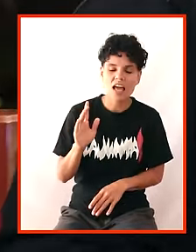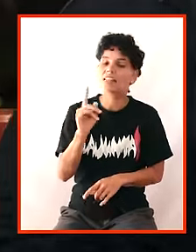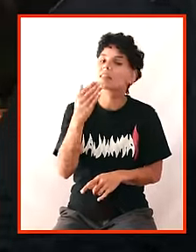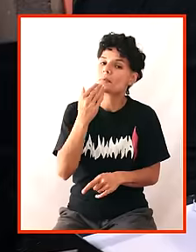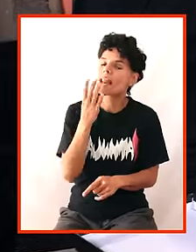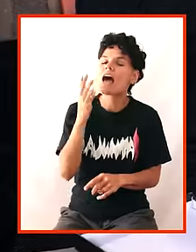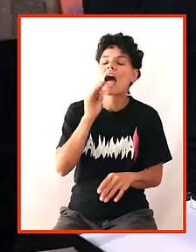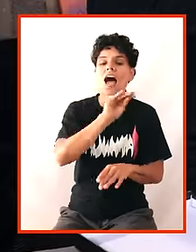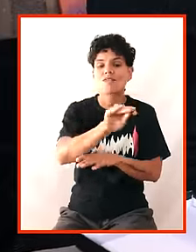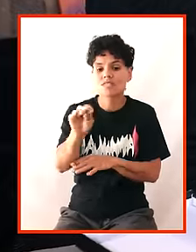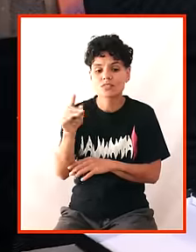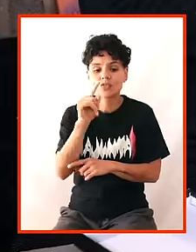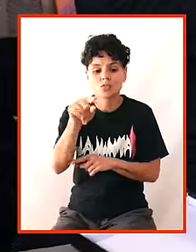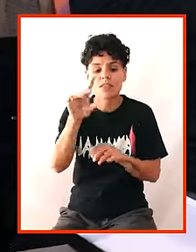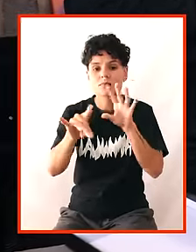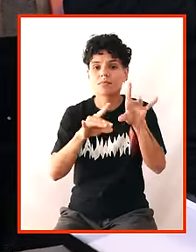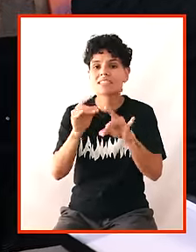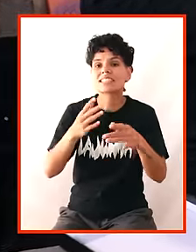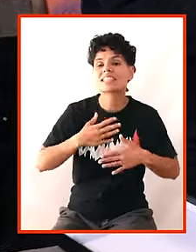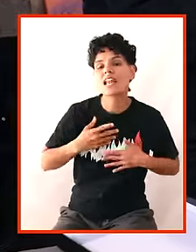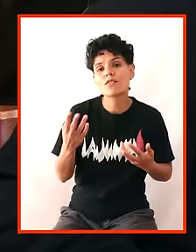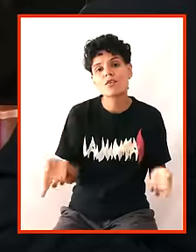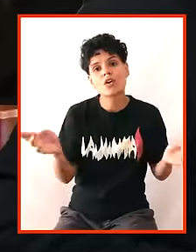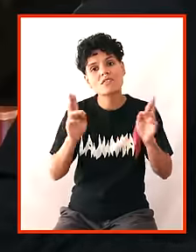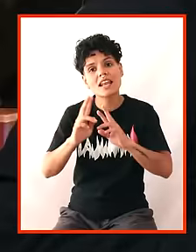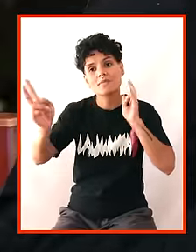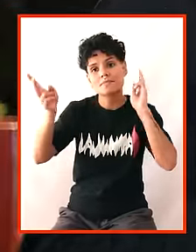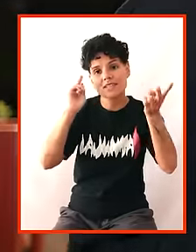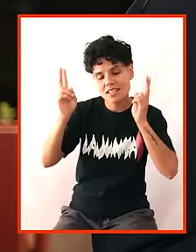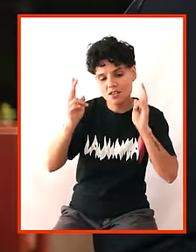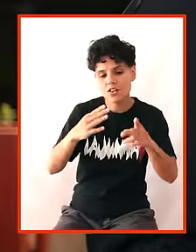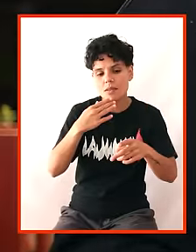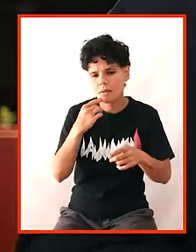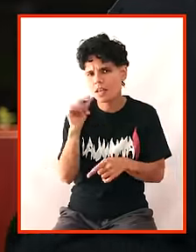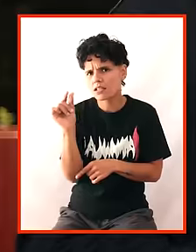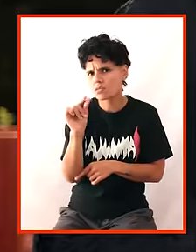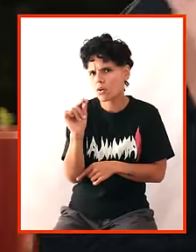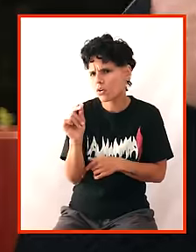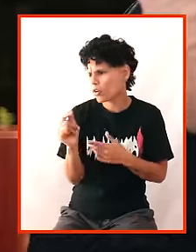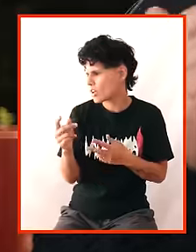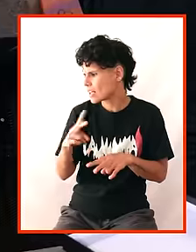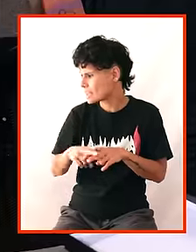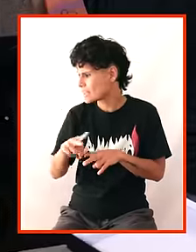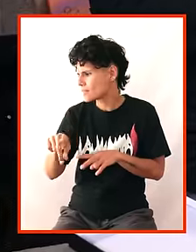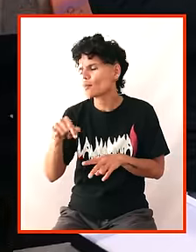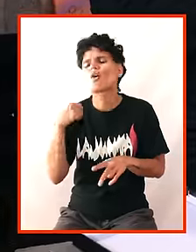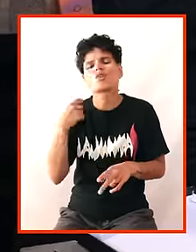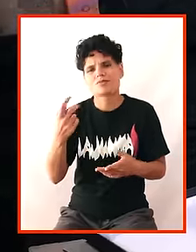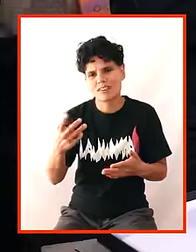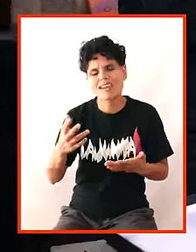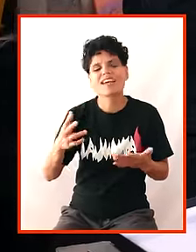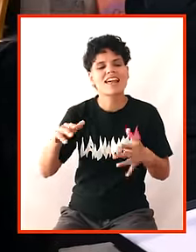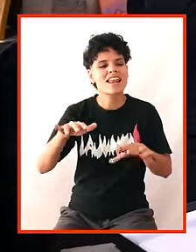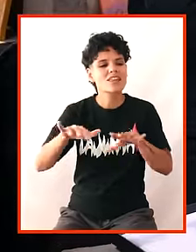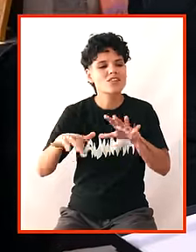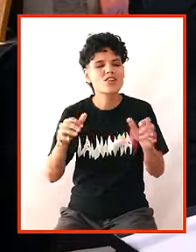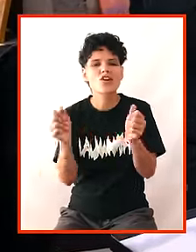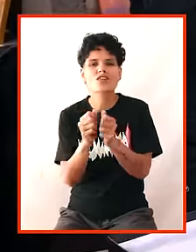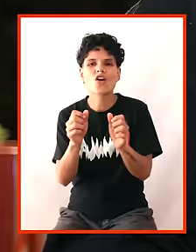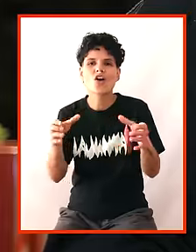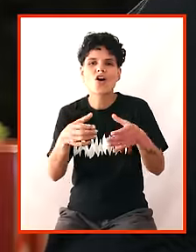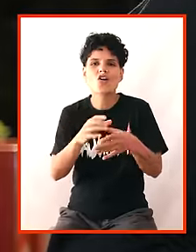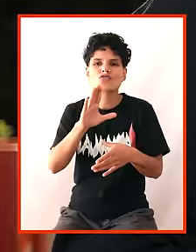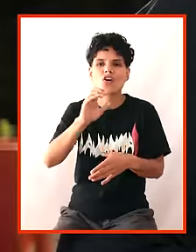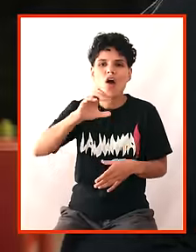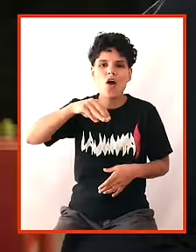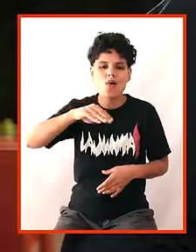propósito de todo, está la invitación, si quieren volver a la micro, si quieren volver con los instrumentos. Hace poquito hicimos algo con la